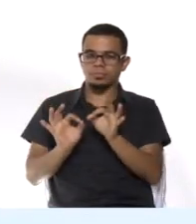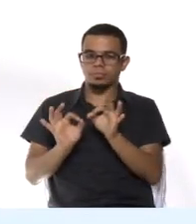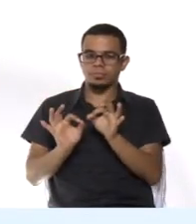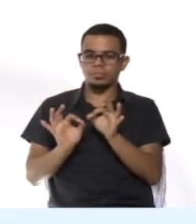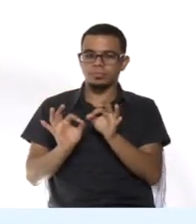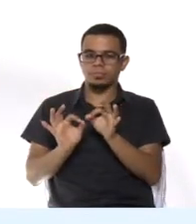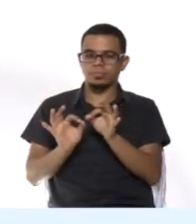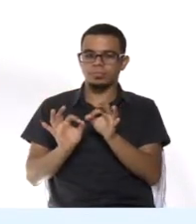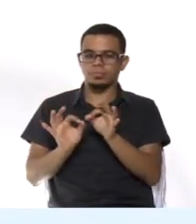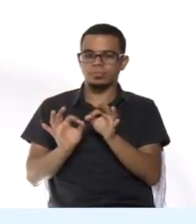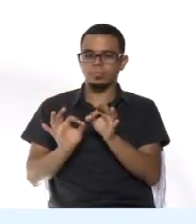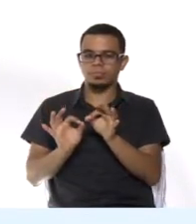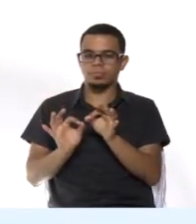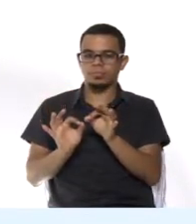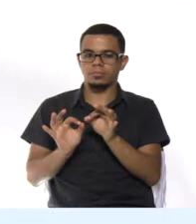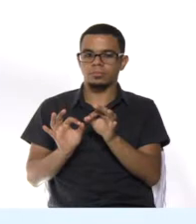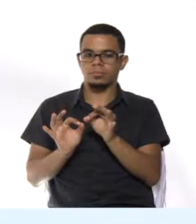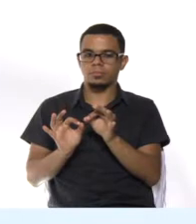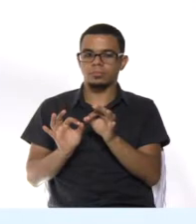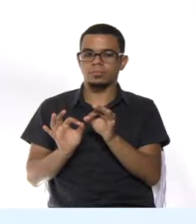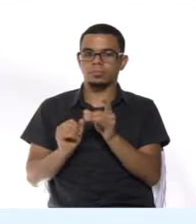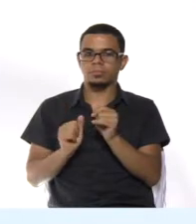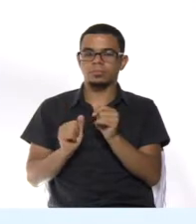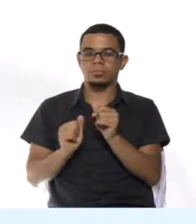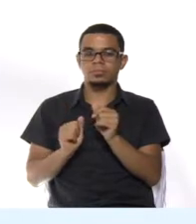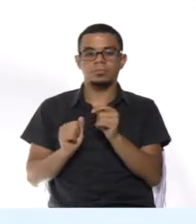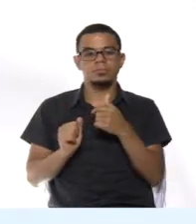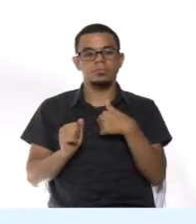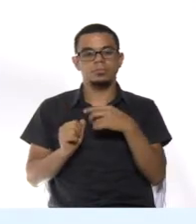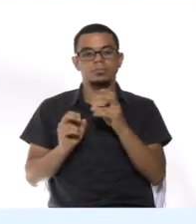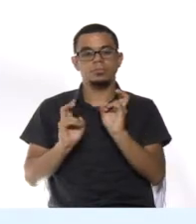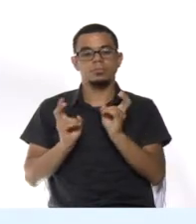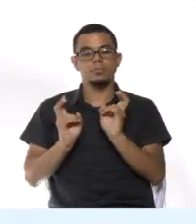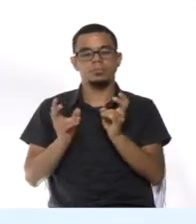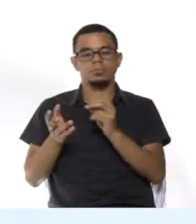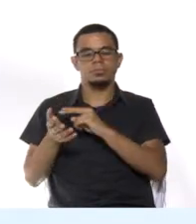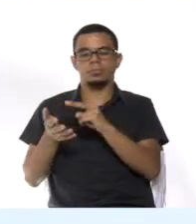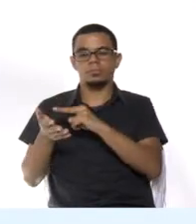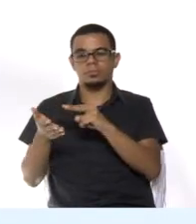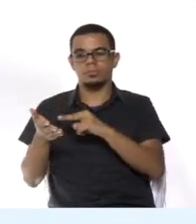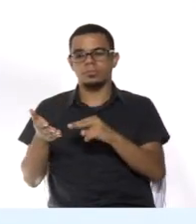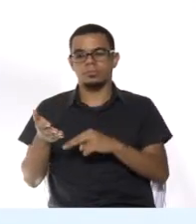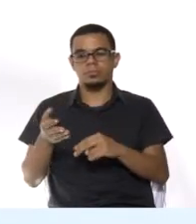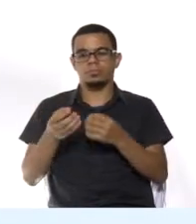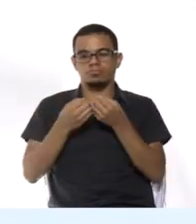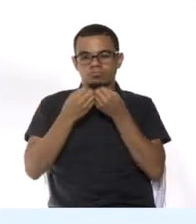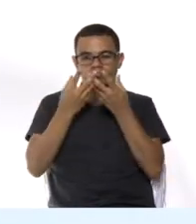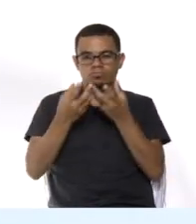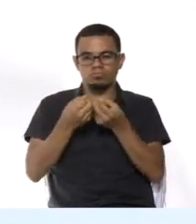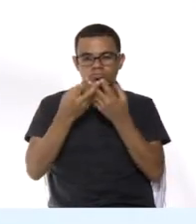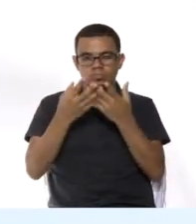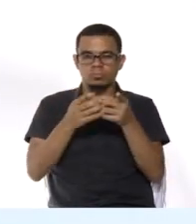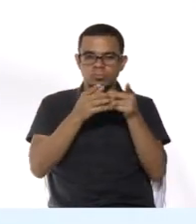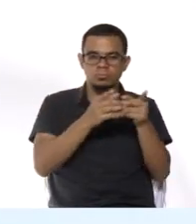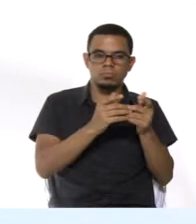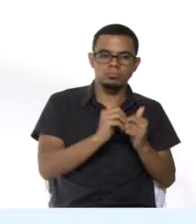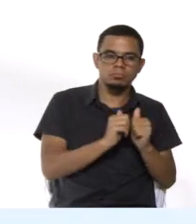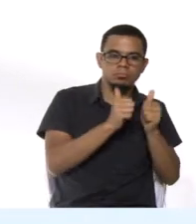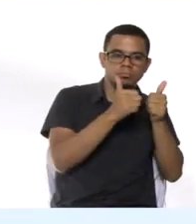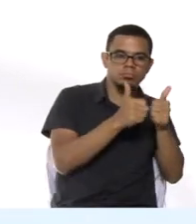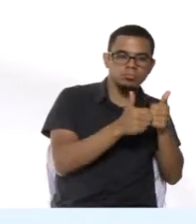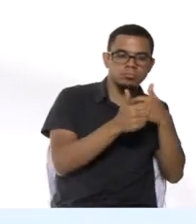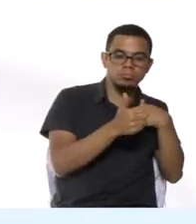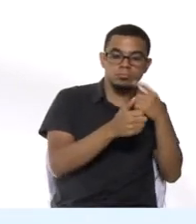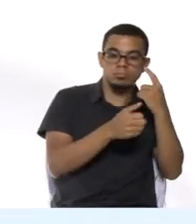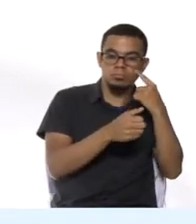Vamos a comenzar desarrollando la descripción. Y el texto narrativo, podemos encontrar el título, una introducción, la